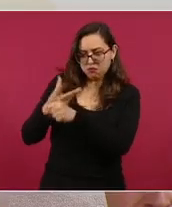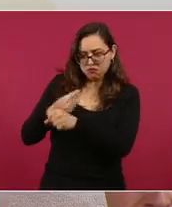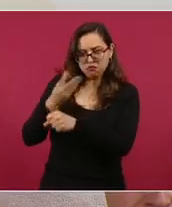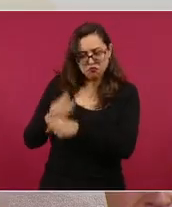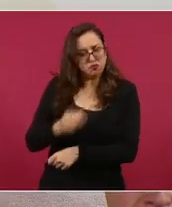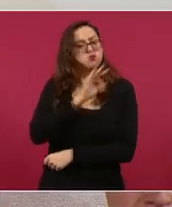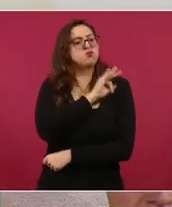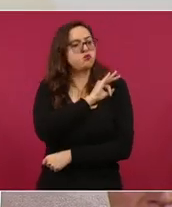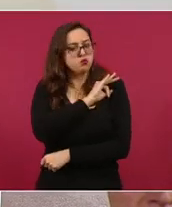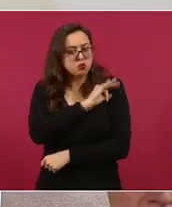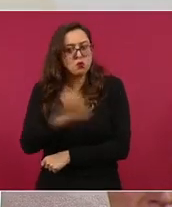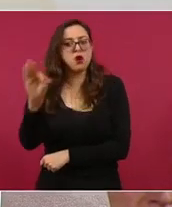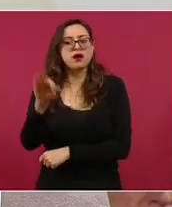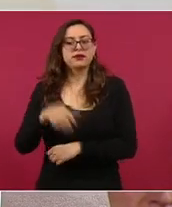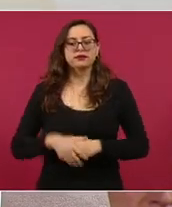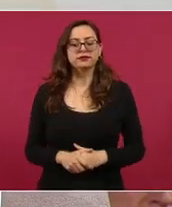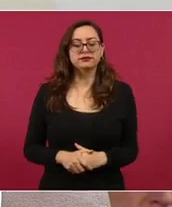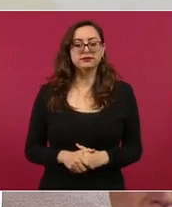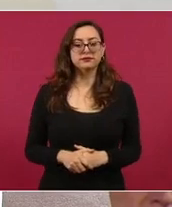Y es